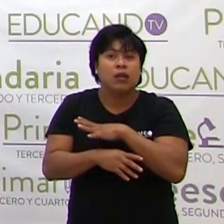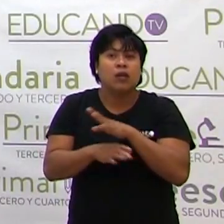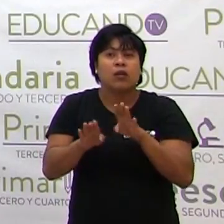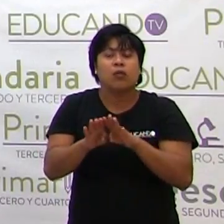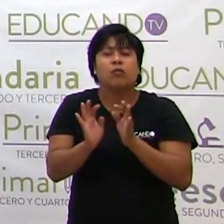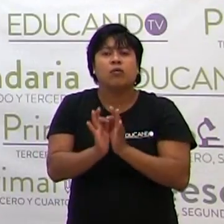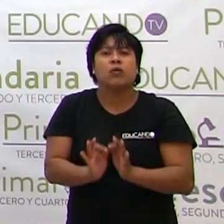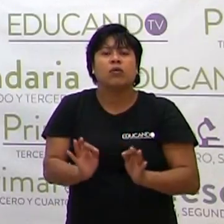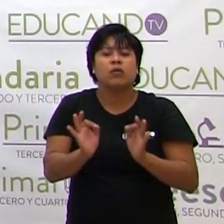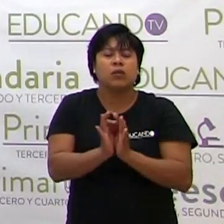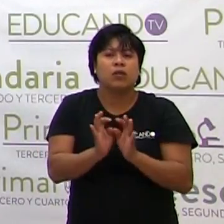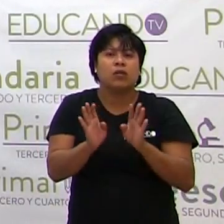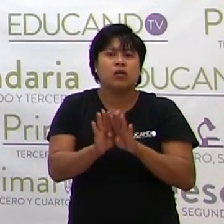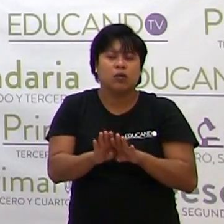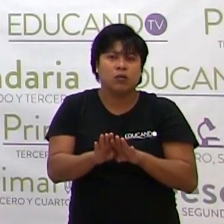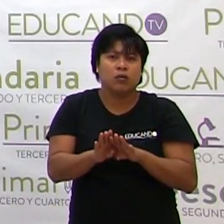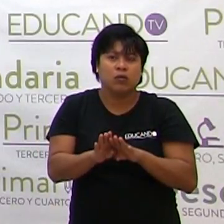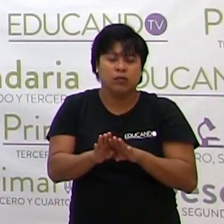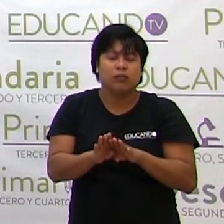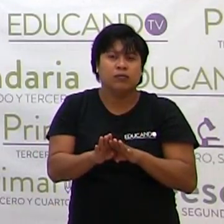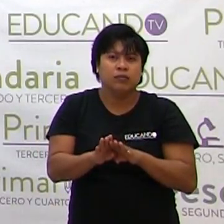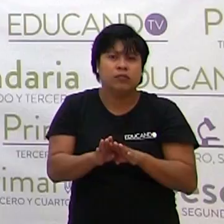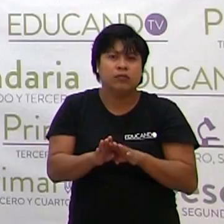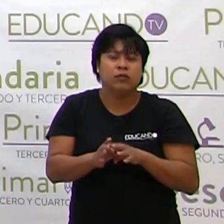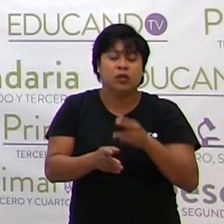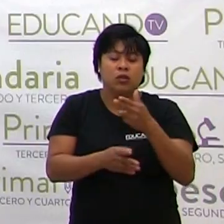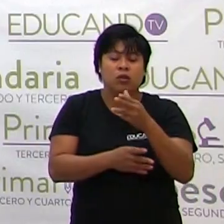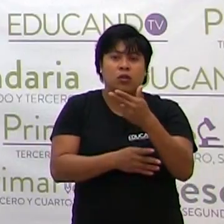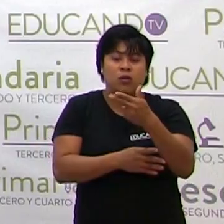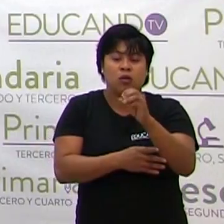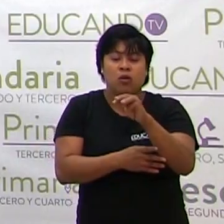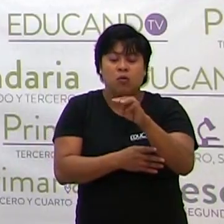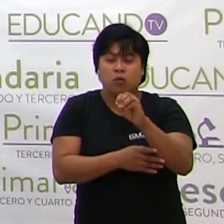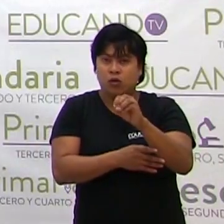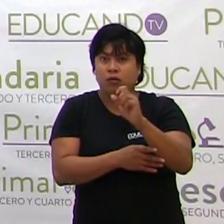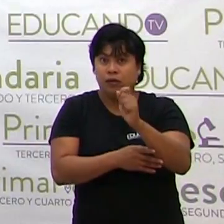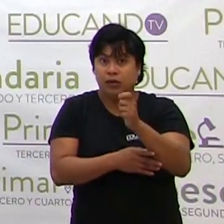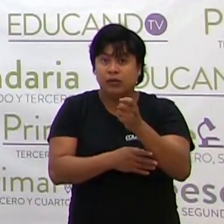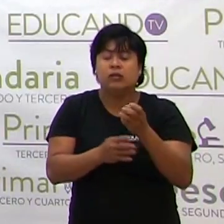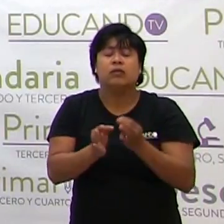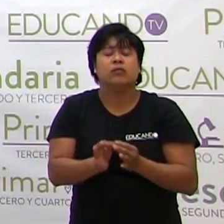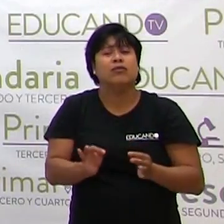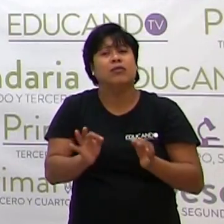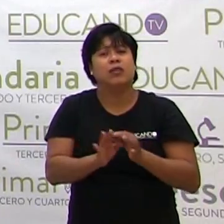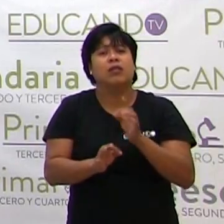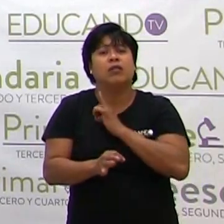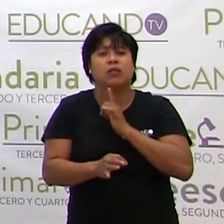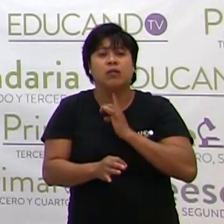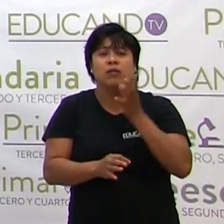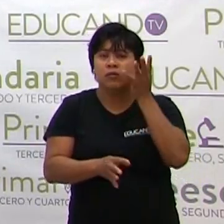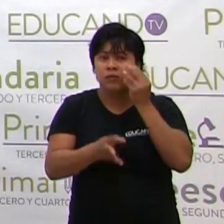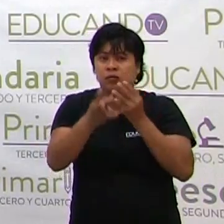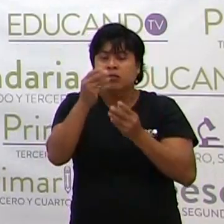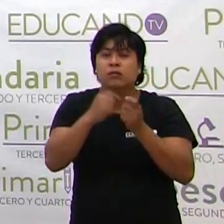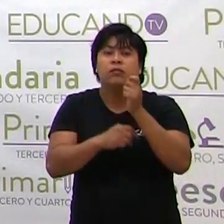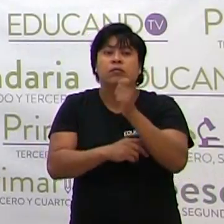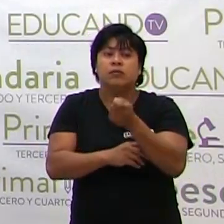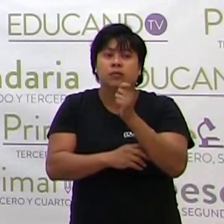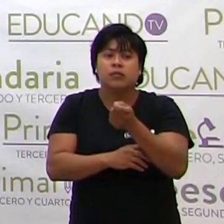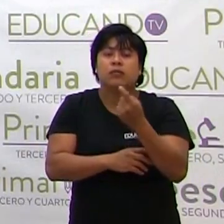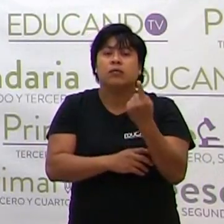funcionalidad del lomo. En esta parte del lomo es muy importante hacerte referencia que